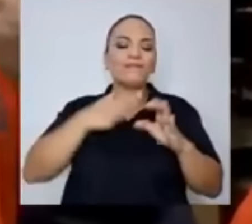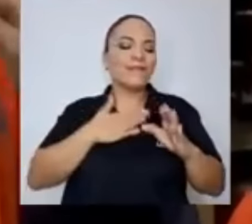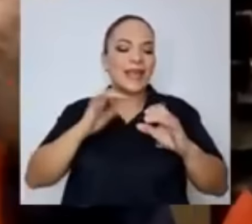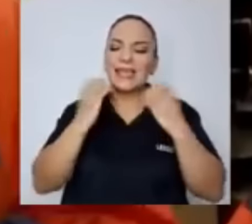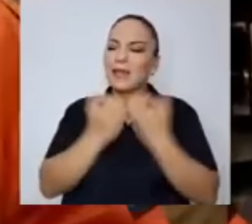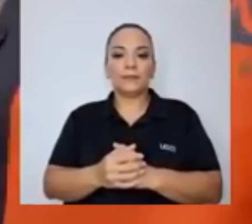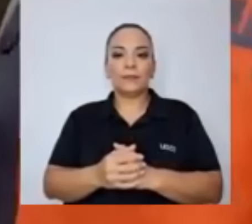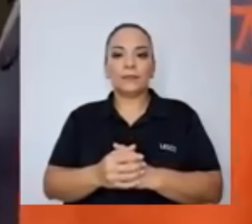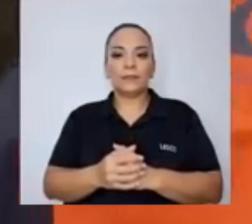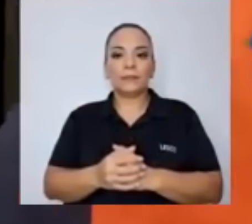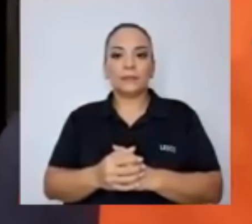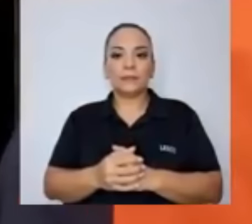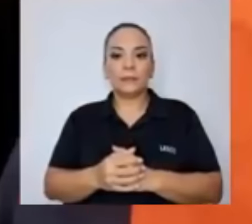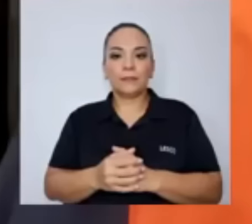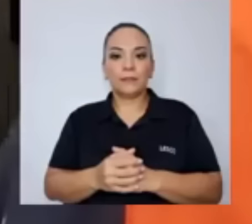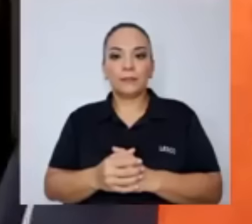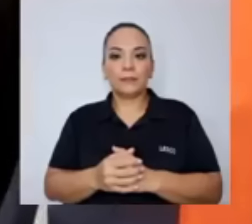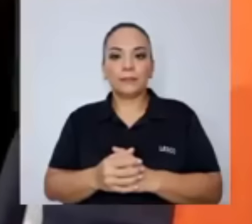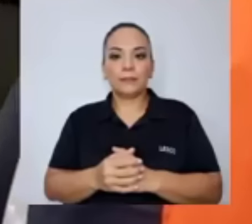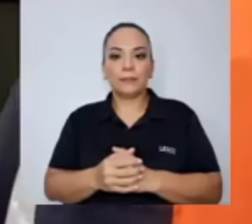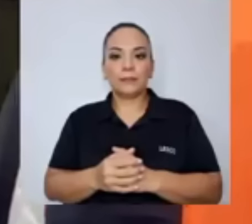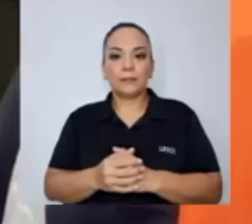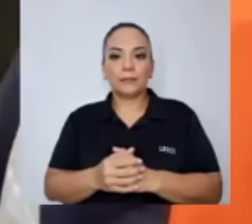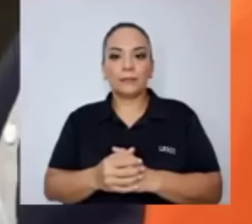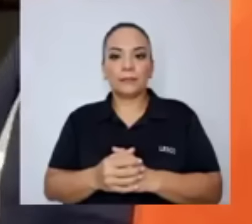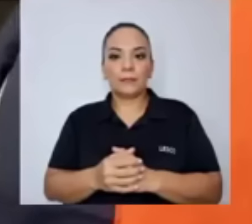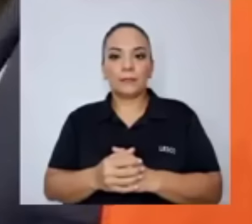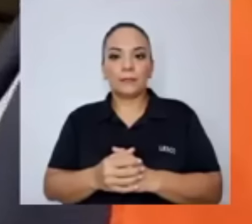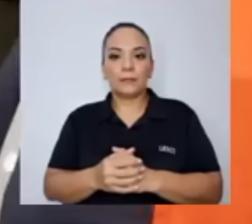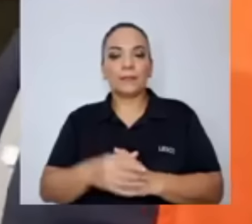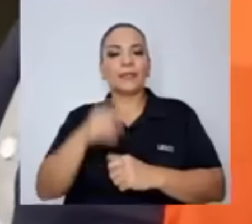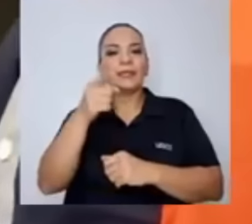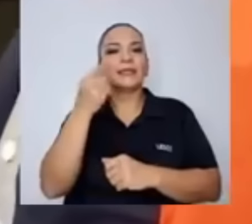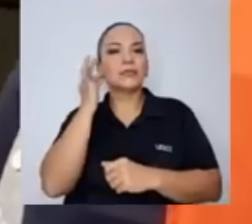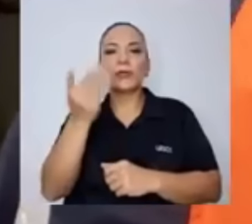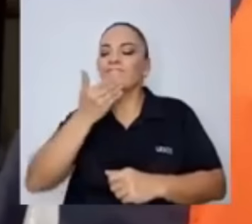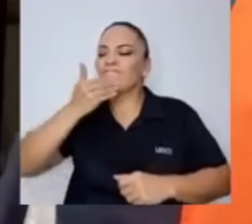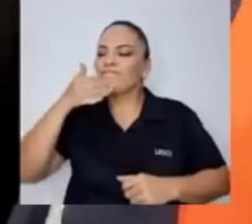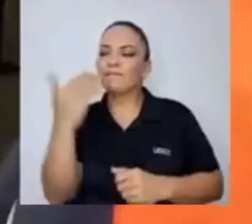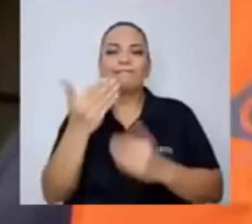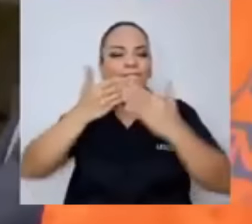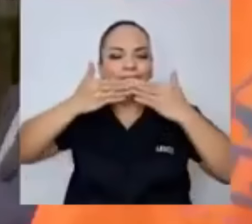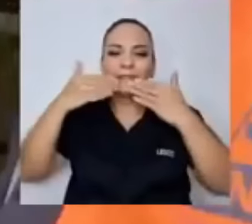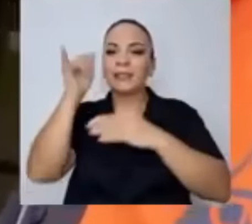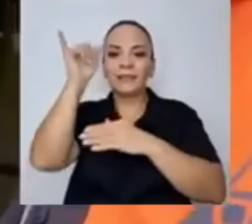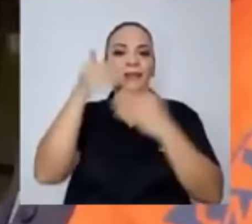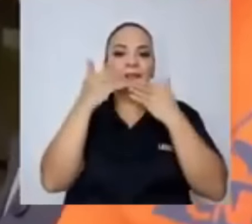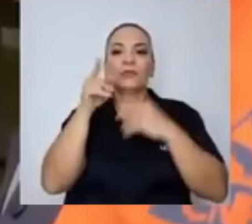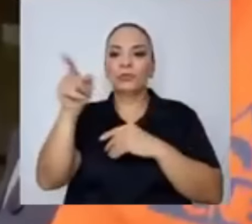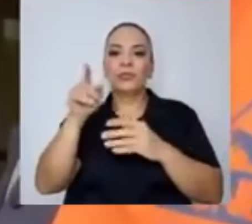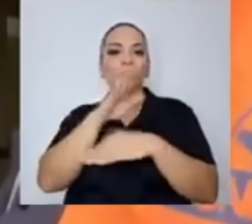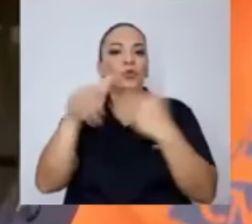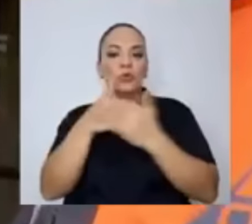equipazo, gracias a Dios. Gracias eternamente a usted, a todo su gabinete, al presidente